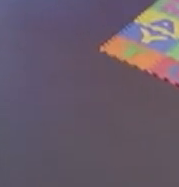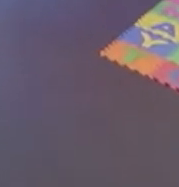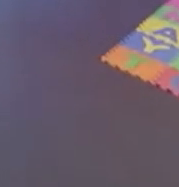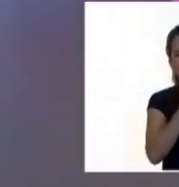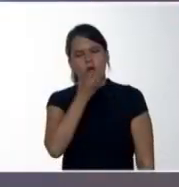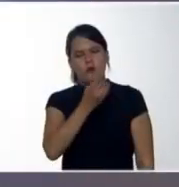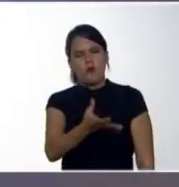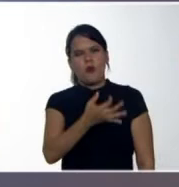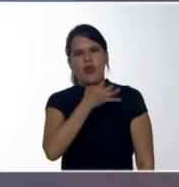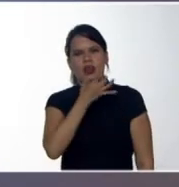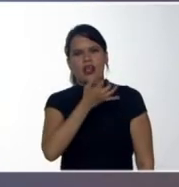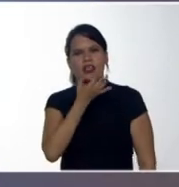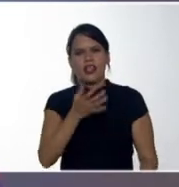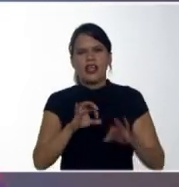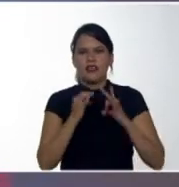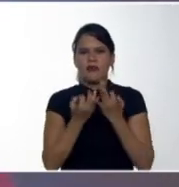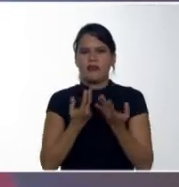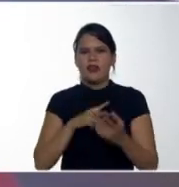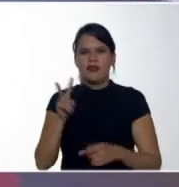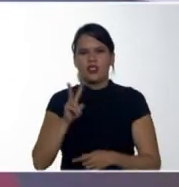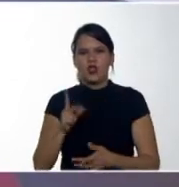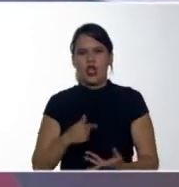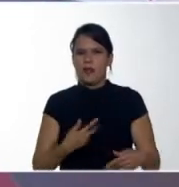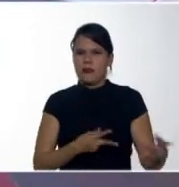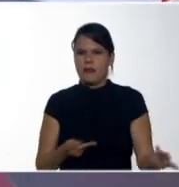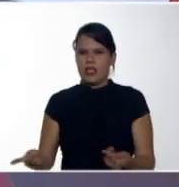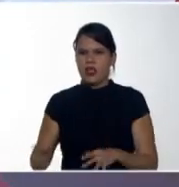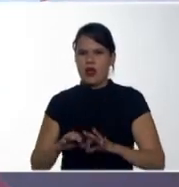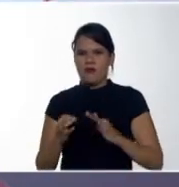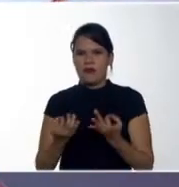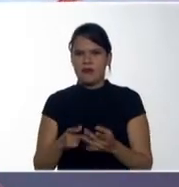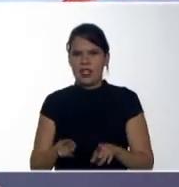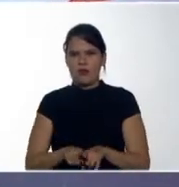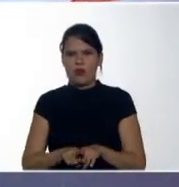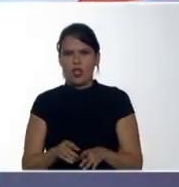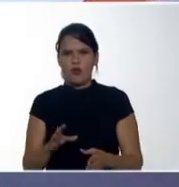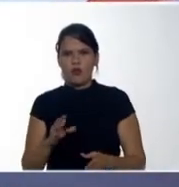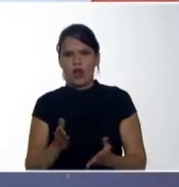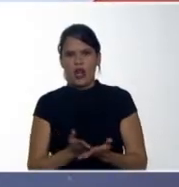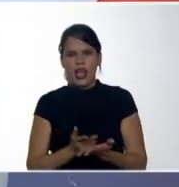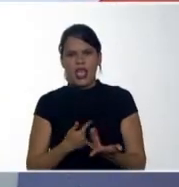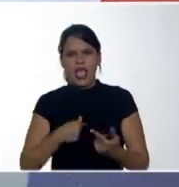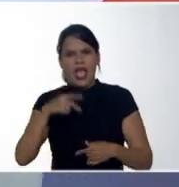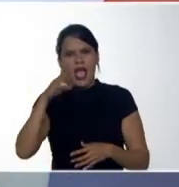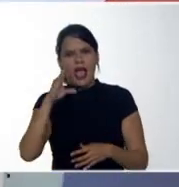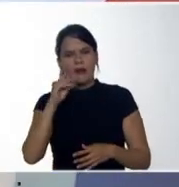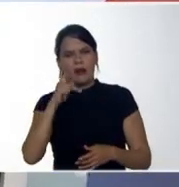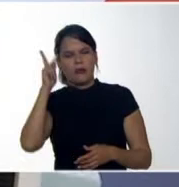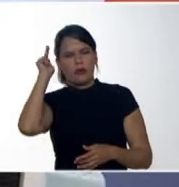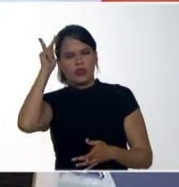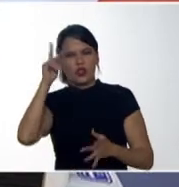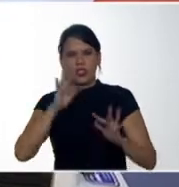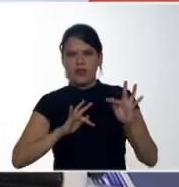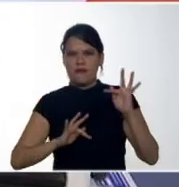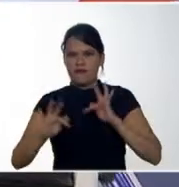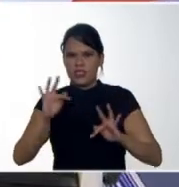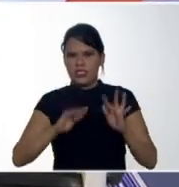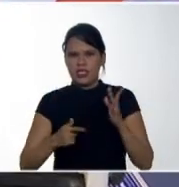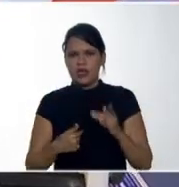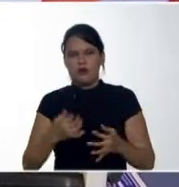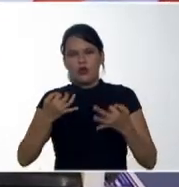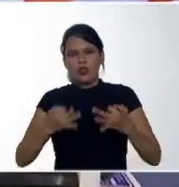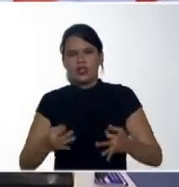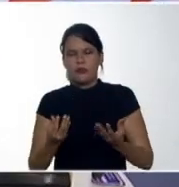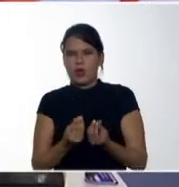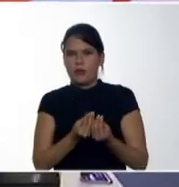Buenas tardes, familia venezolana. Bienvenido a su espacio Cada Familia, una escuela. Les habla el docente Carlos Méndez, especialista en física, como siempre